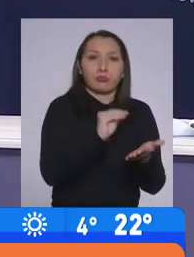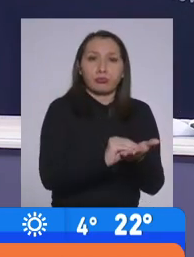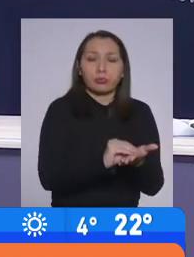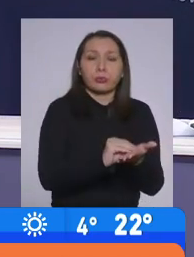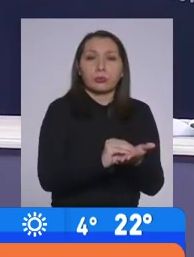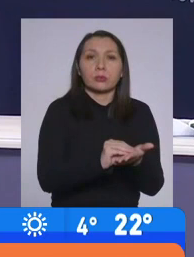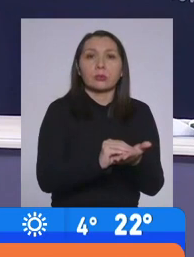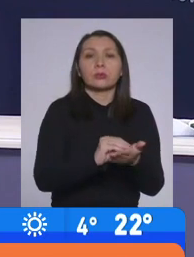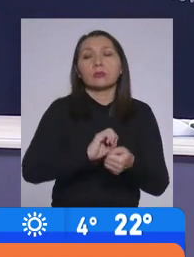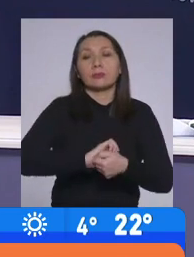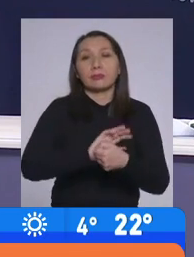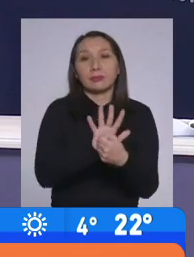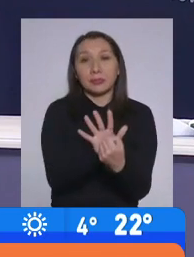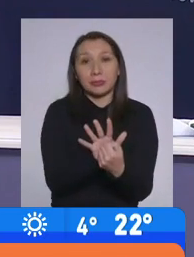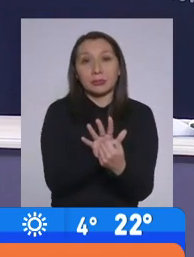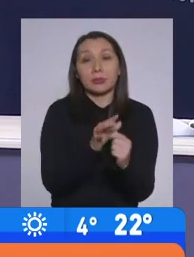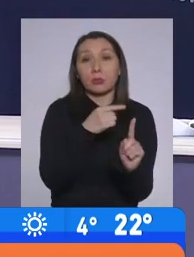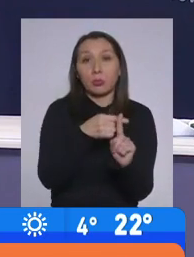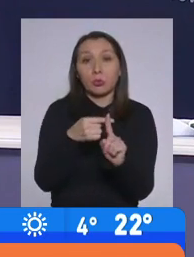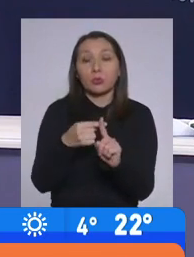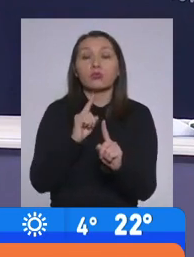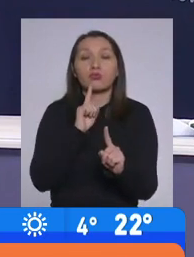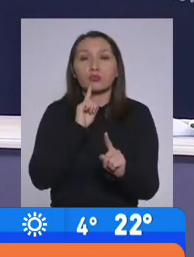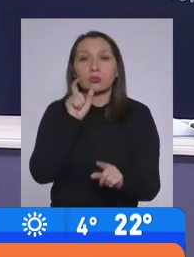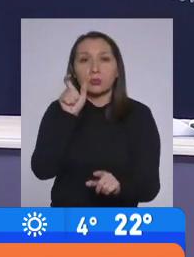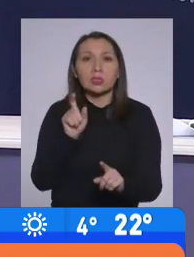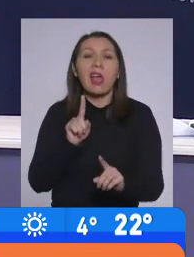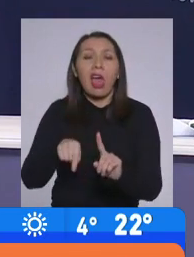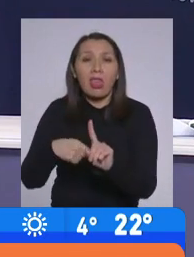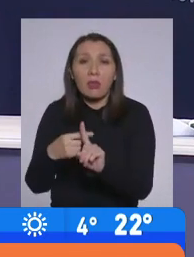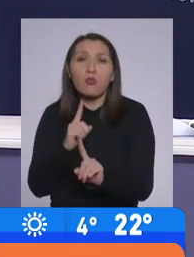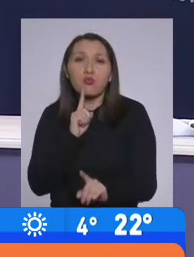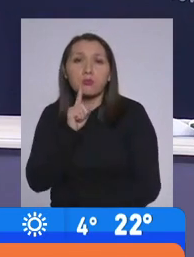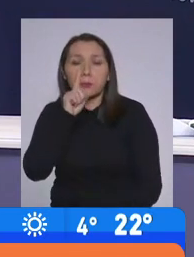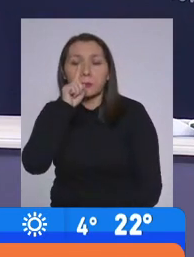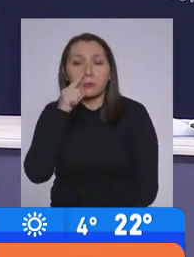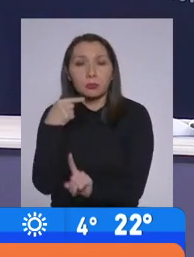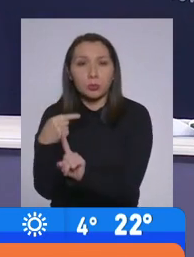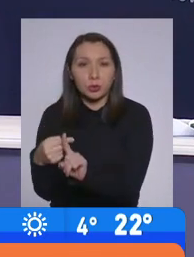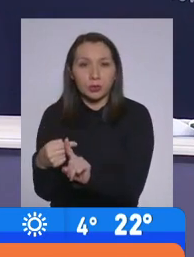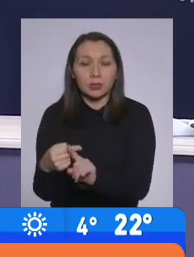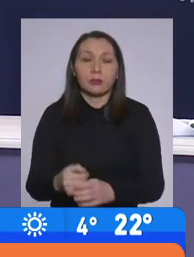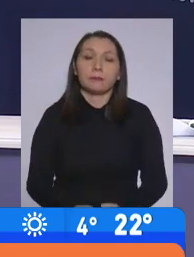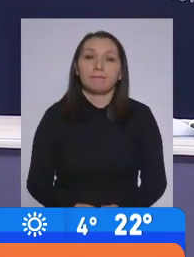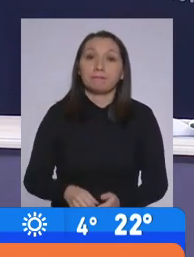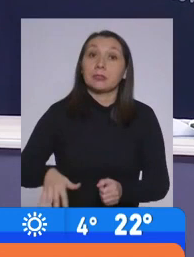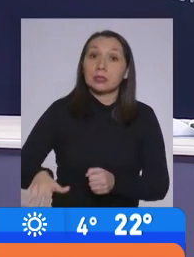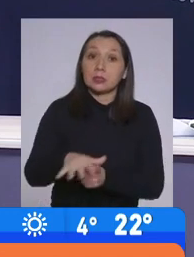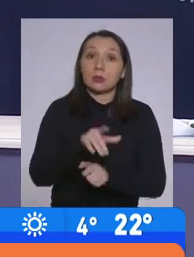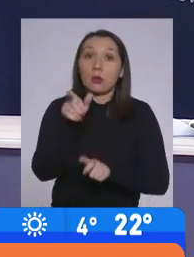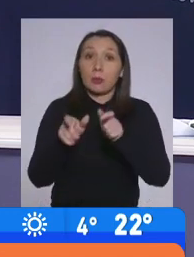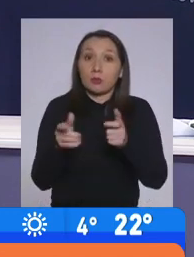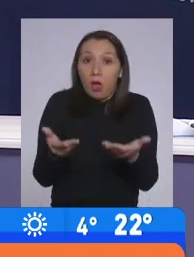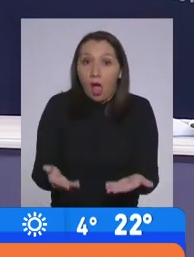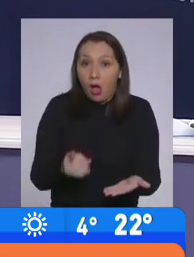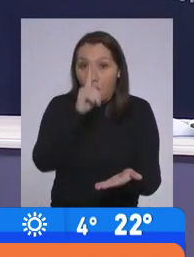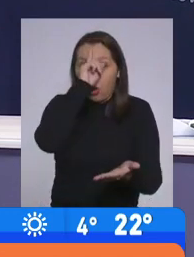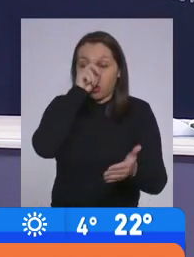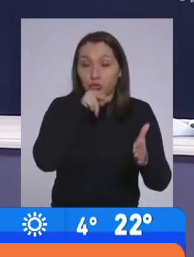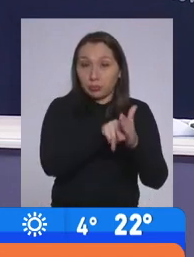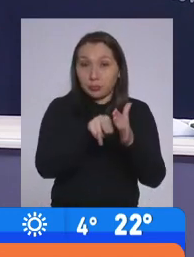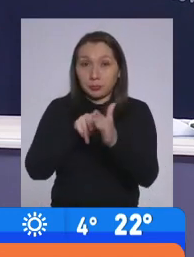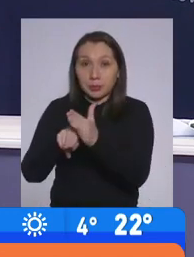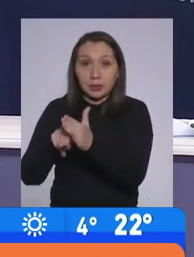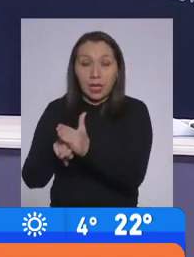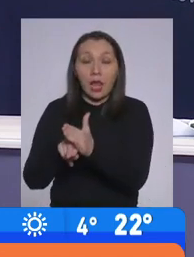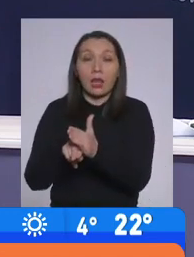con dispositivos y que se cuenta con una pcr positiva con respecto a la situación de las personas hospitalizadas se han